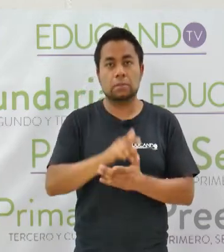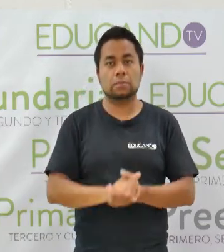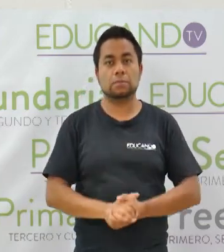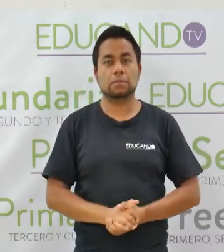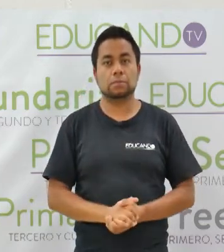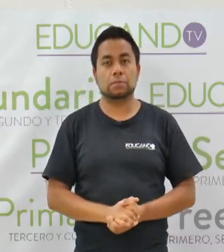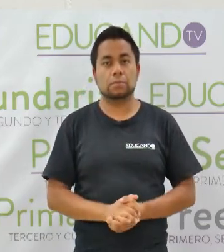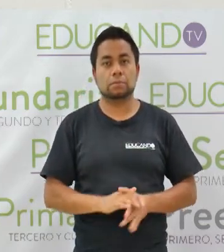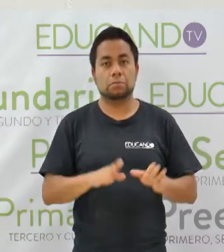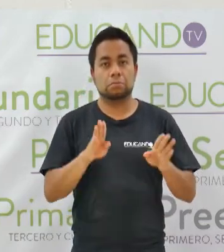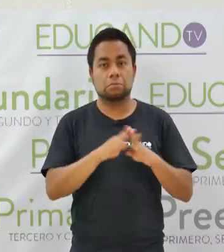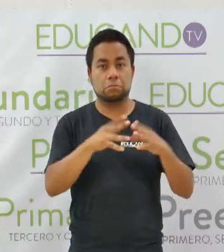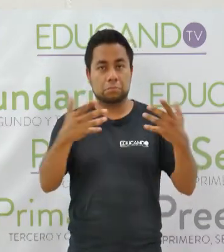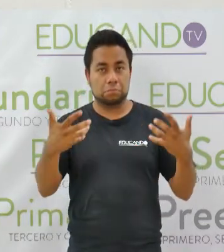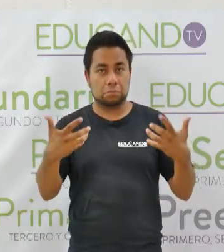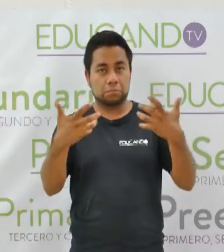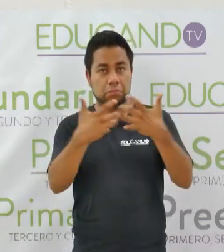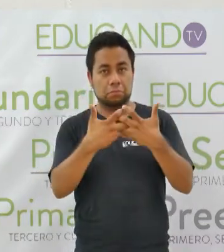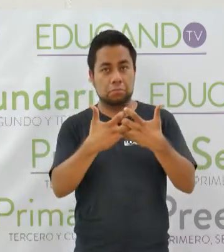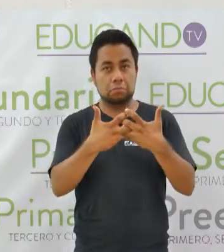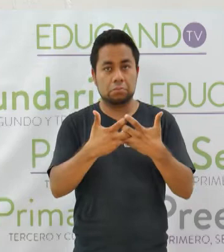bien, acorde